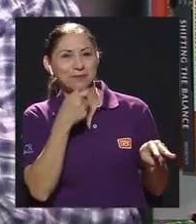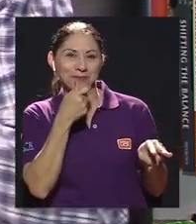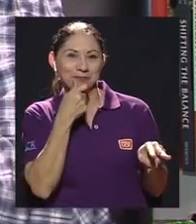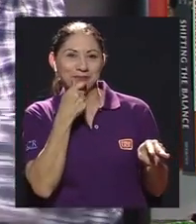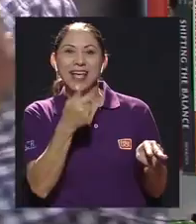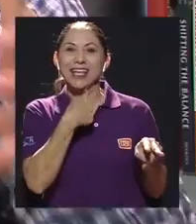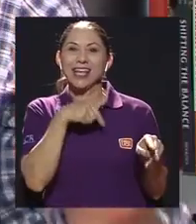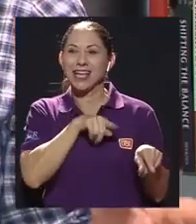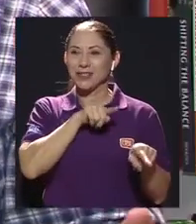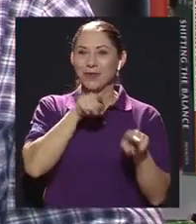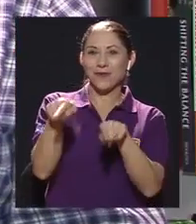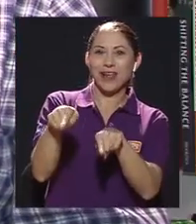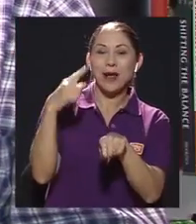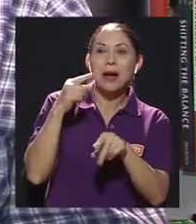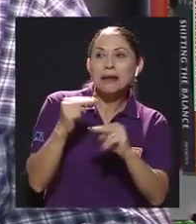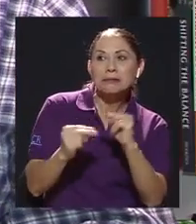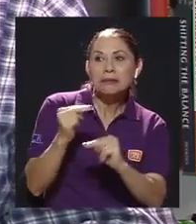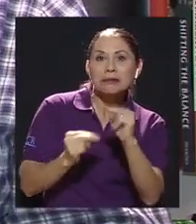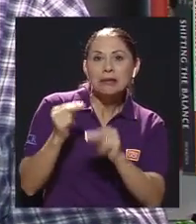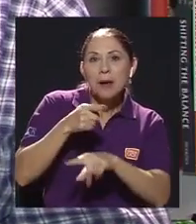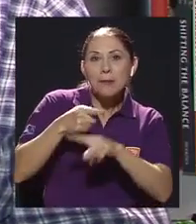a negociar media beca.